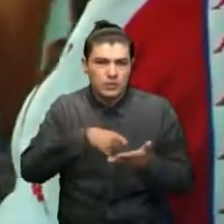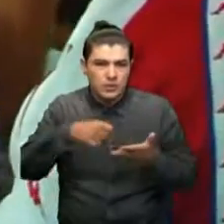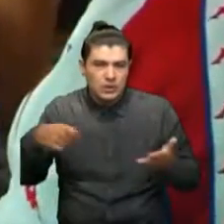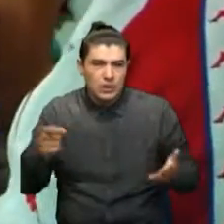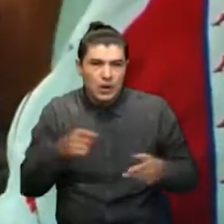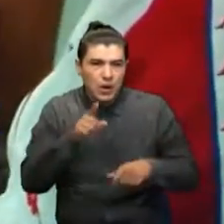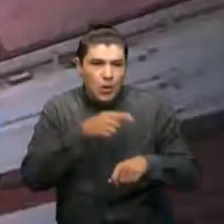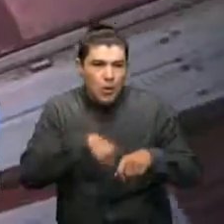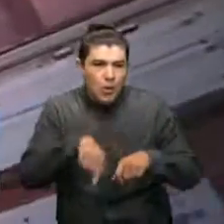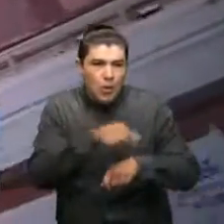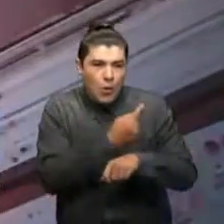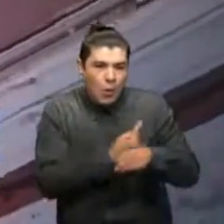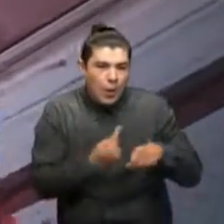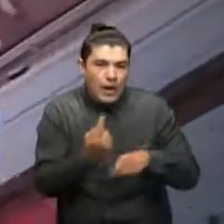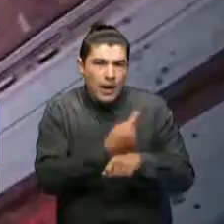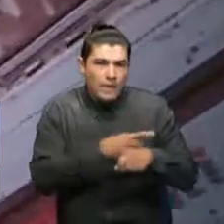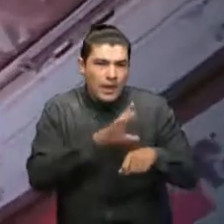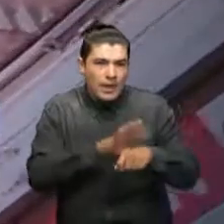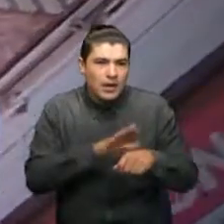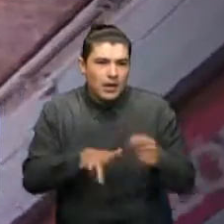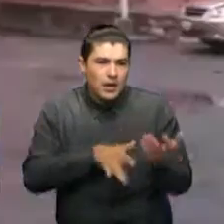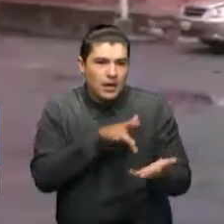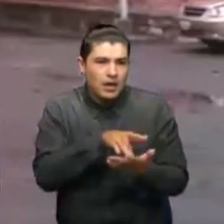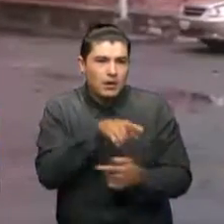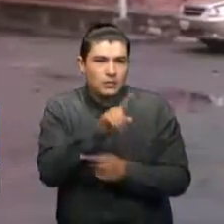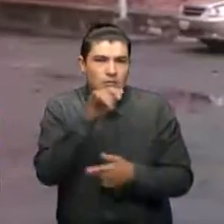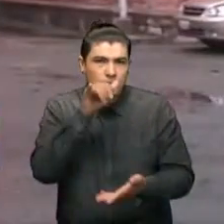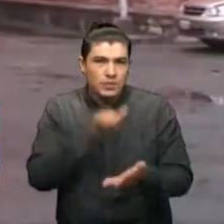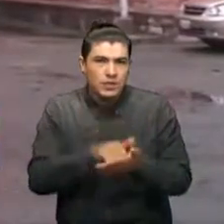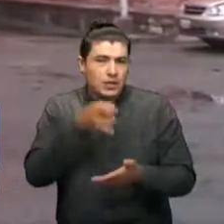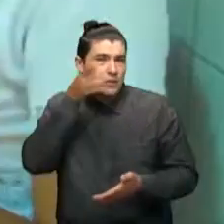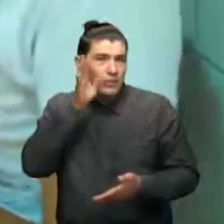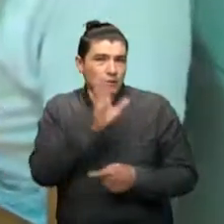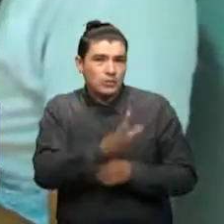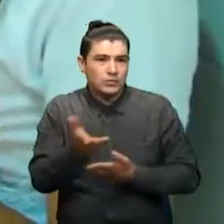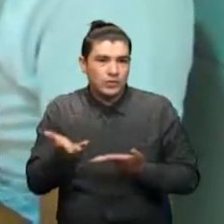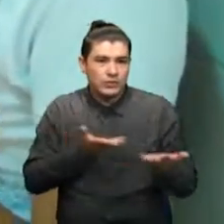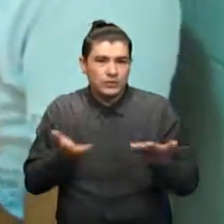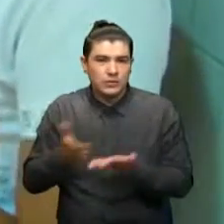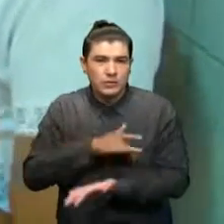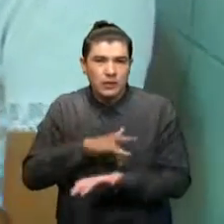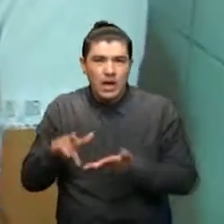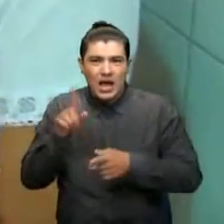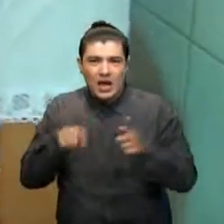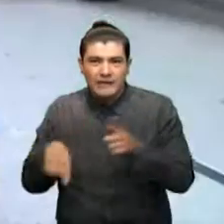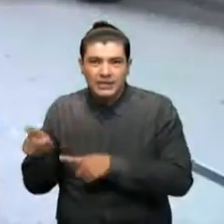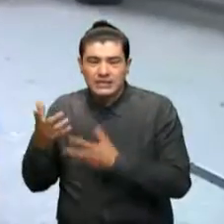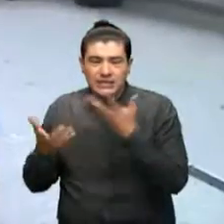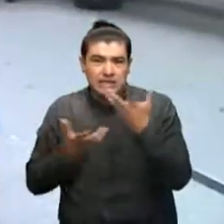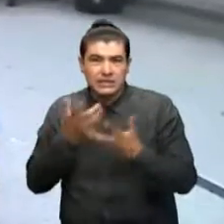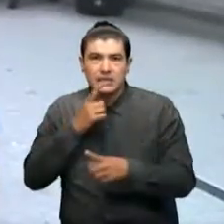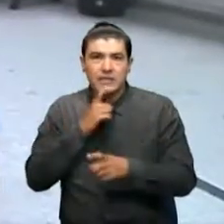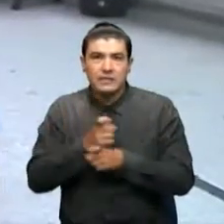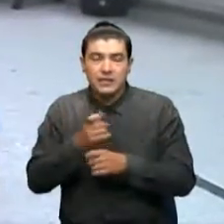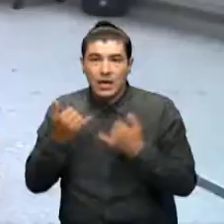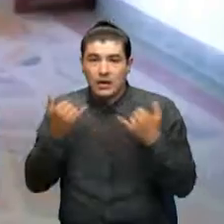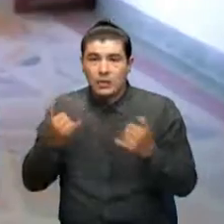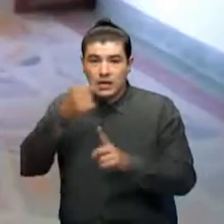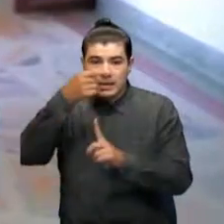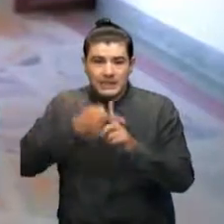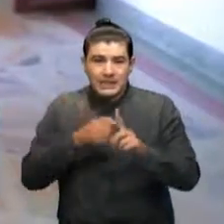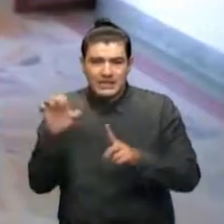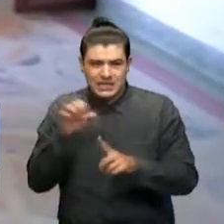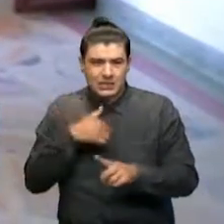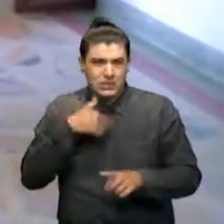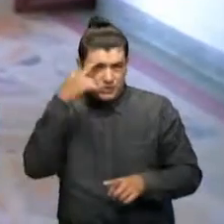estas partes auxiliares de enfermería de pronto los servicios de urgencias que también vemos que a veces se han colapsado entonces tenemos este mes de enero yo